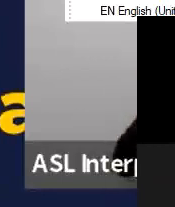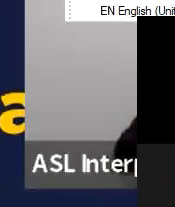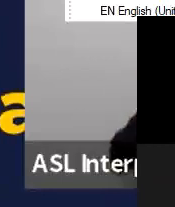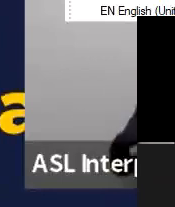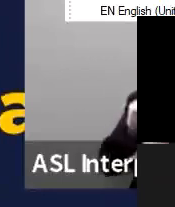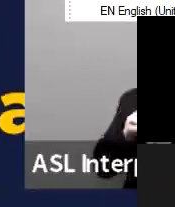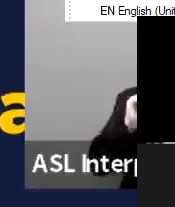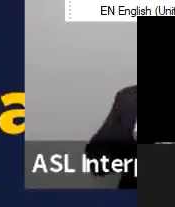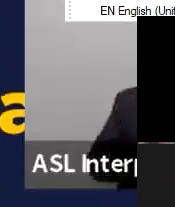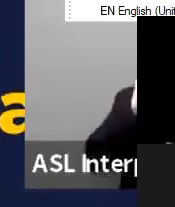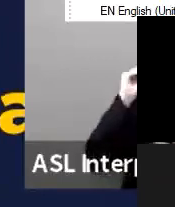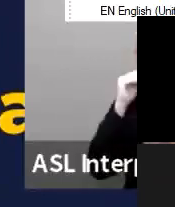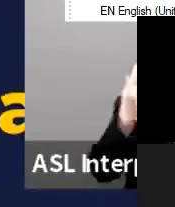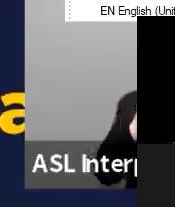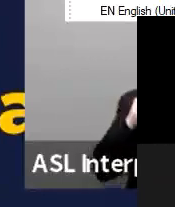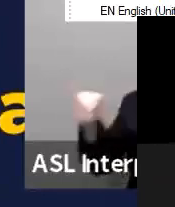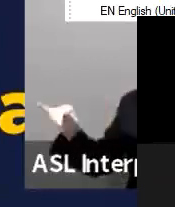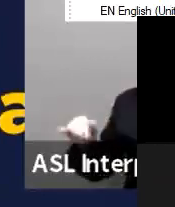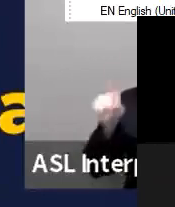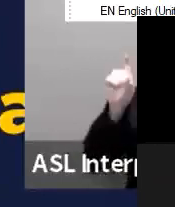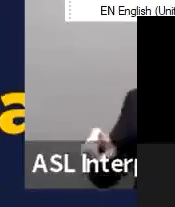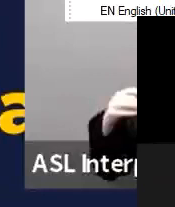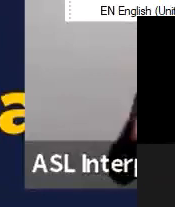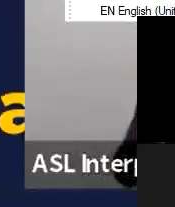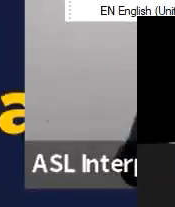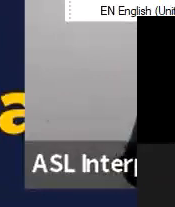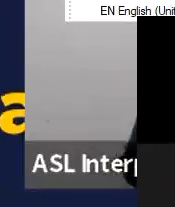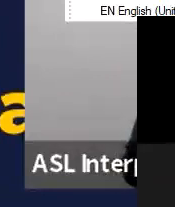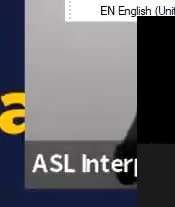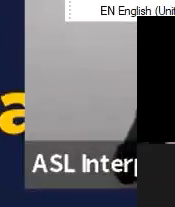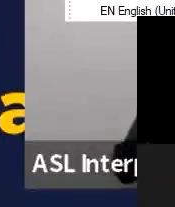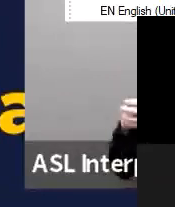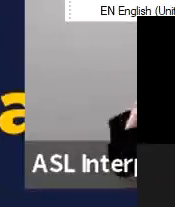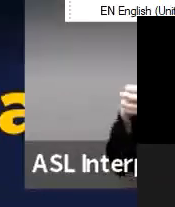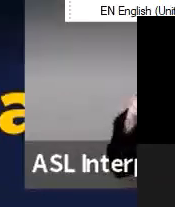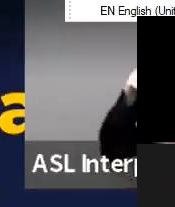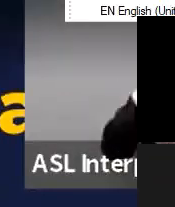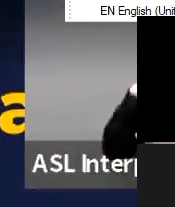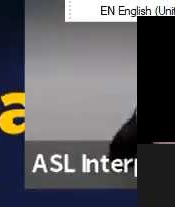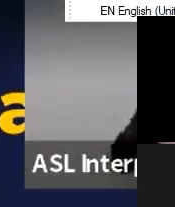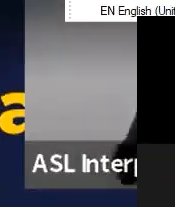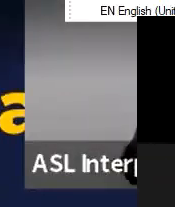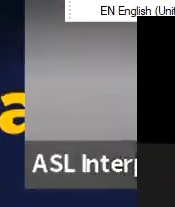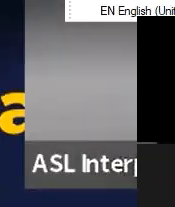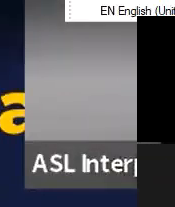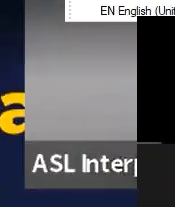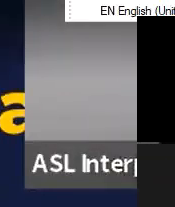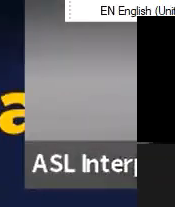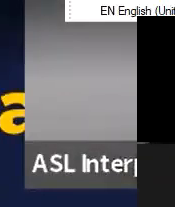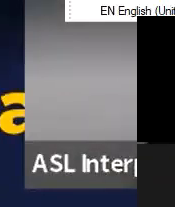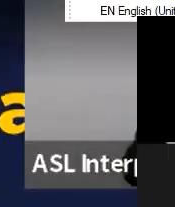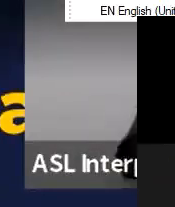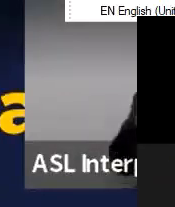en este momento los requerimientos son para todos los trabajadores en hospitales y también en